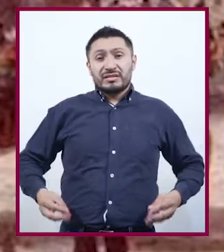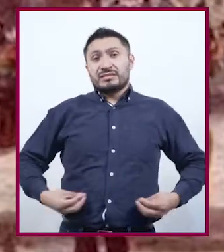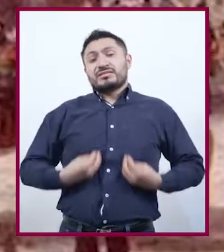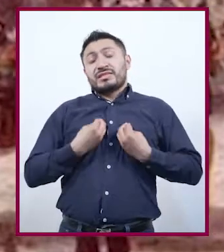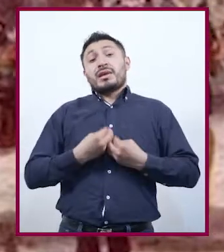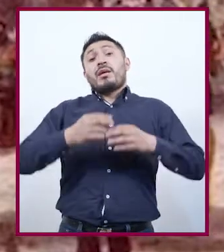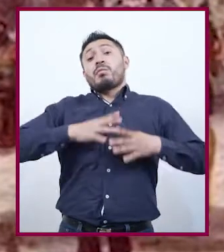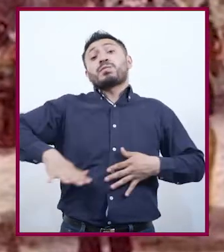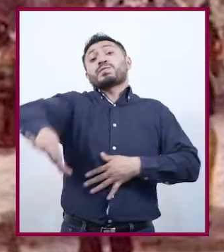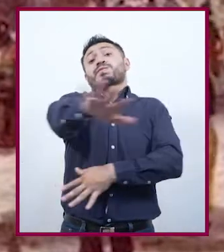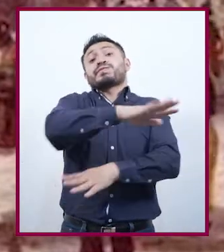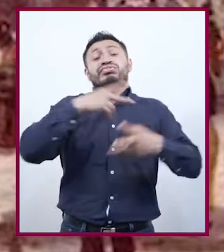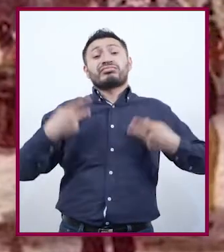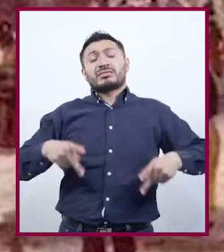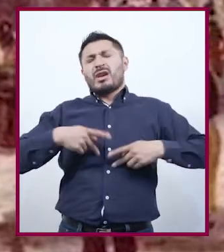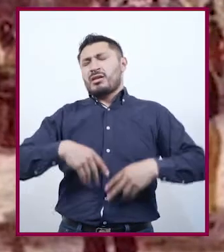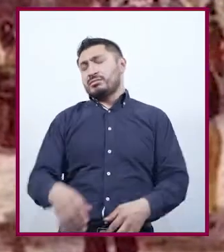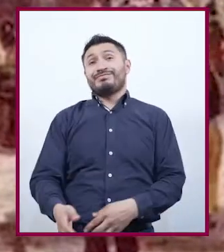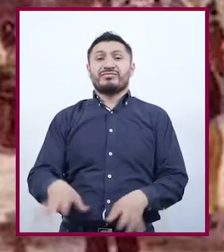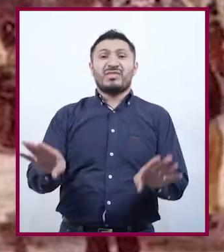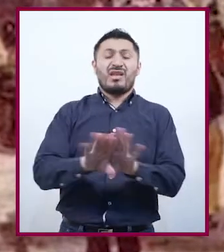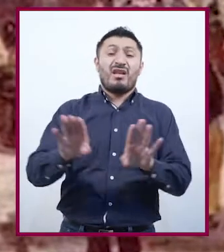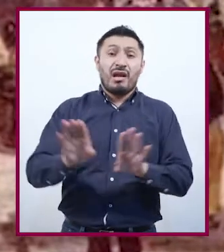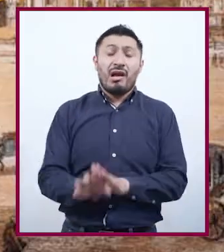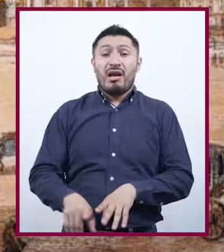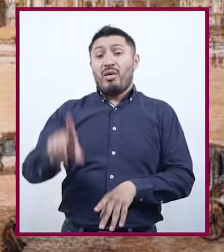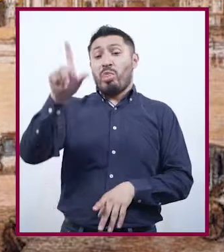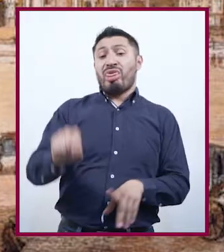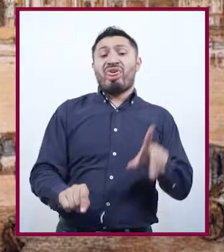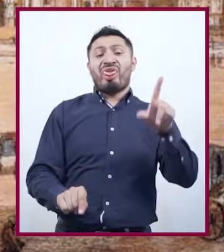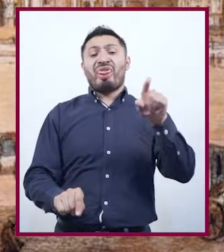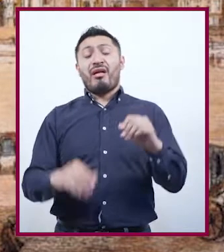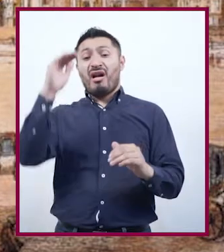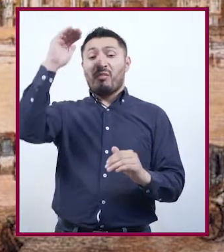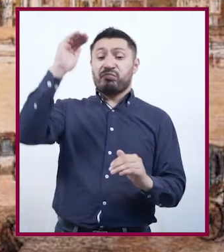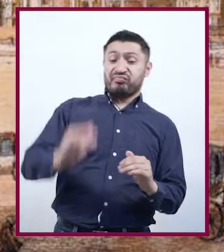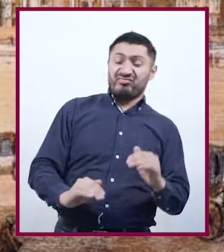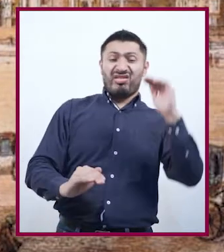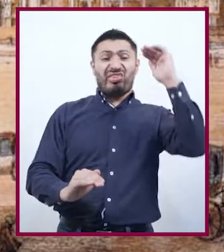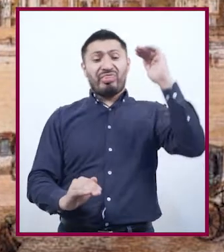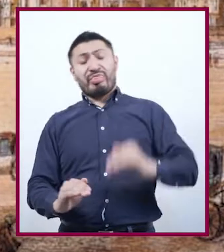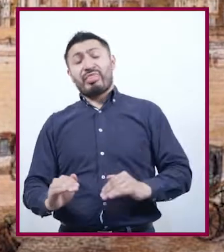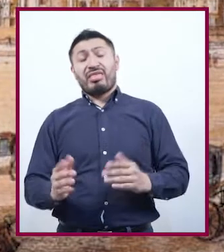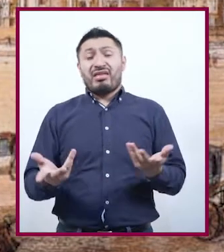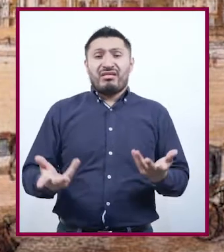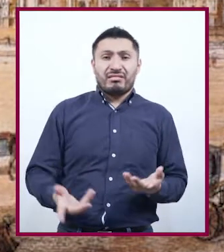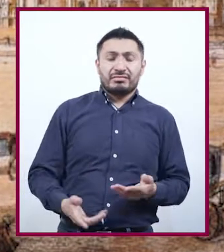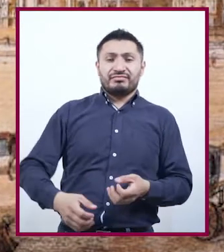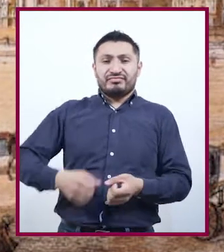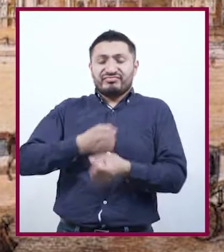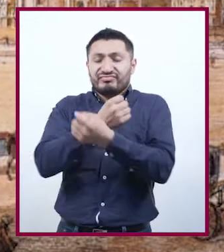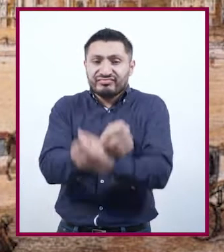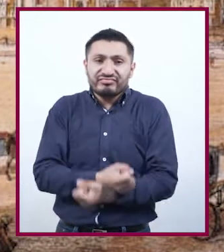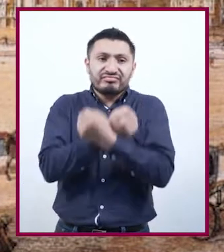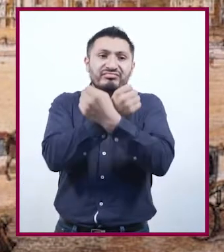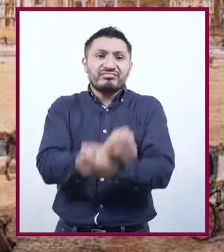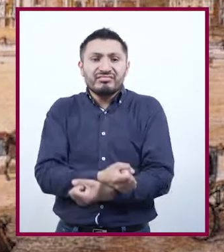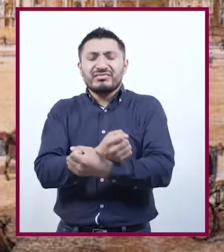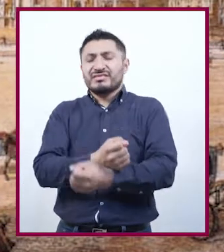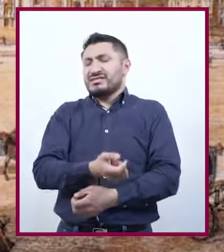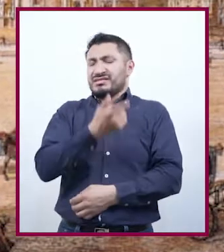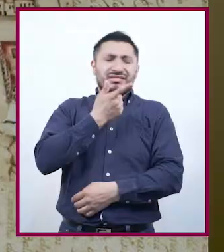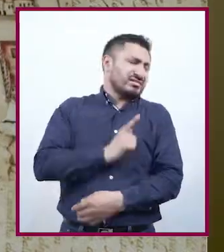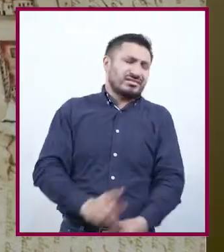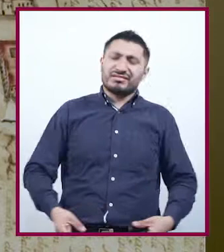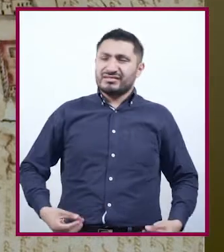para la gran mayoría de la población eran lamentables. Había desigualdad, explotación, miseria,